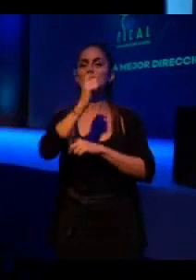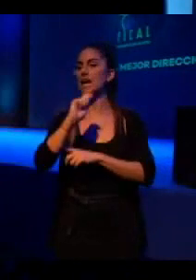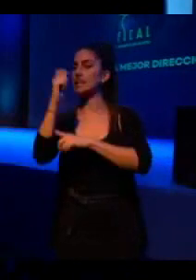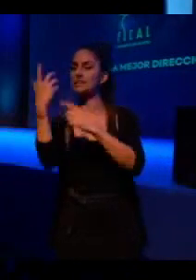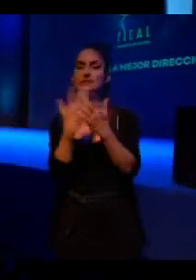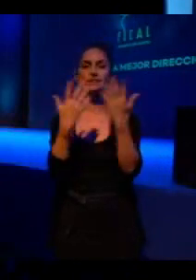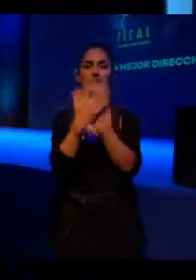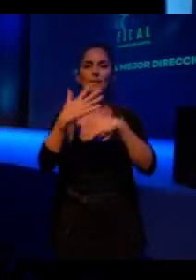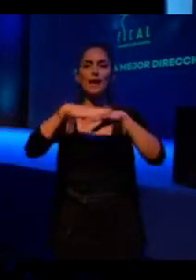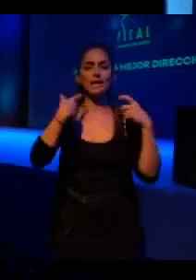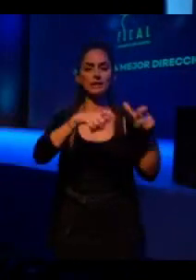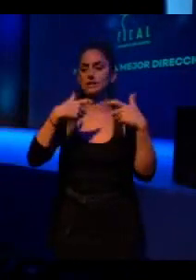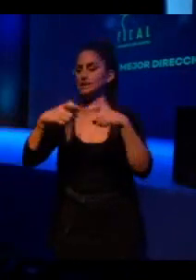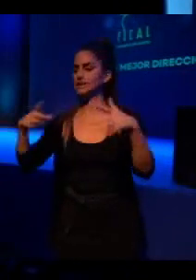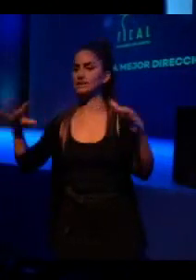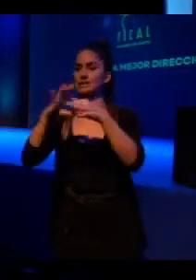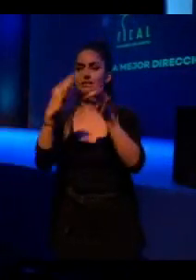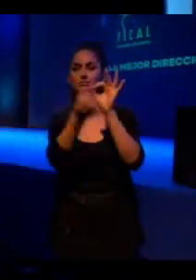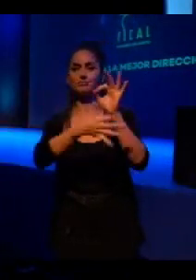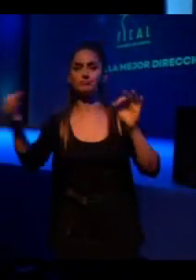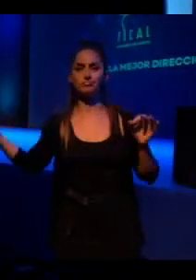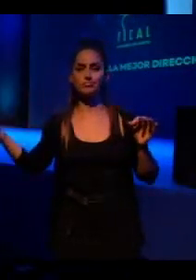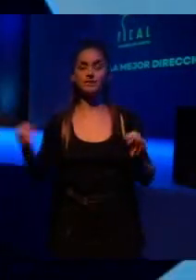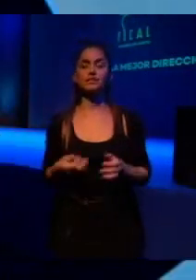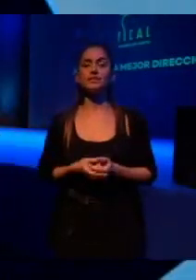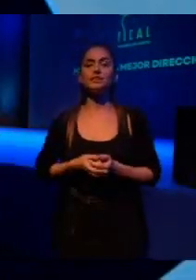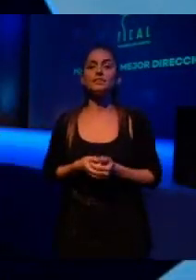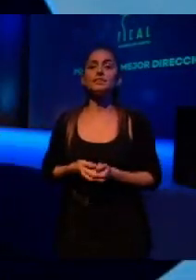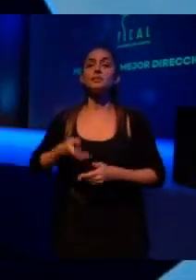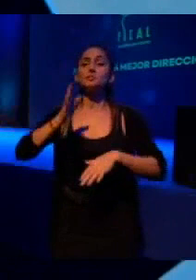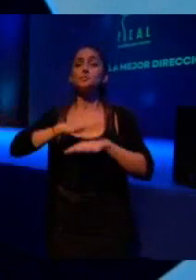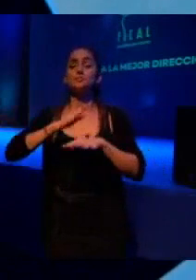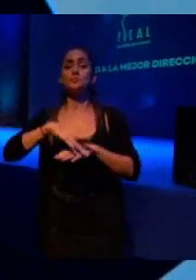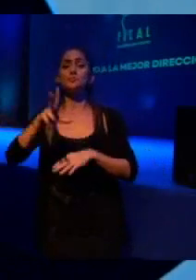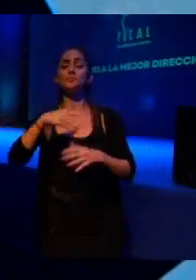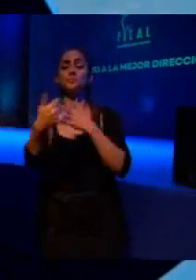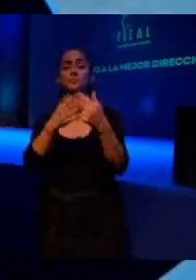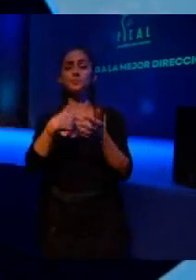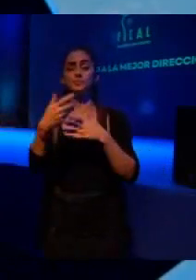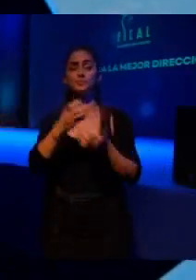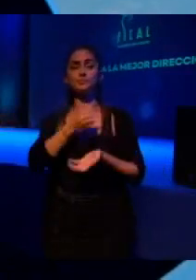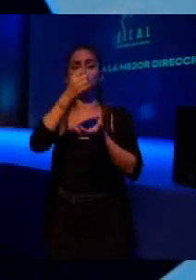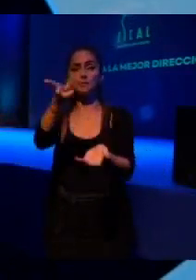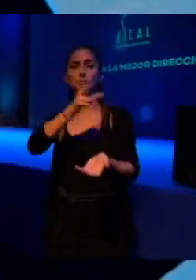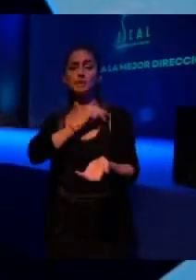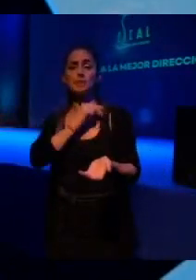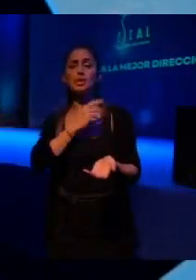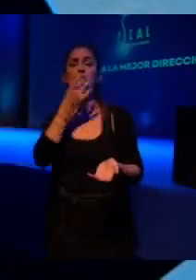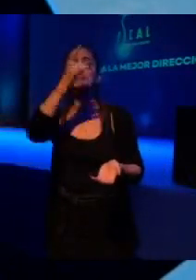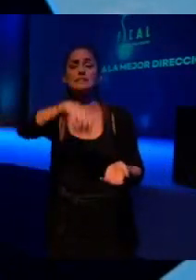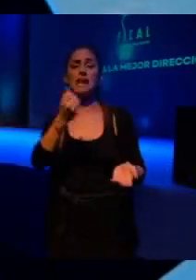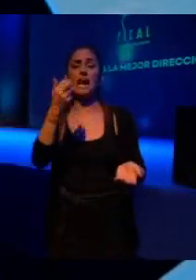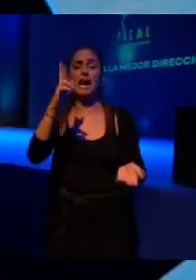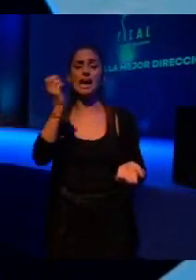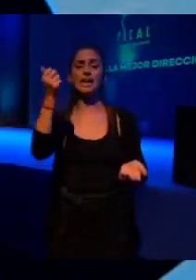los departamentos para que la orquesta suene bien afinada. Para entregar el premio a la mejor dirección, llamo al escenario a Arancha Martín,